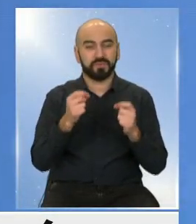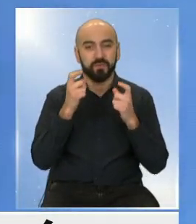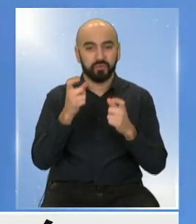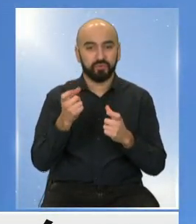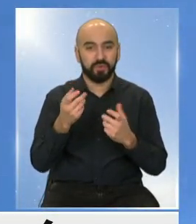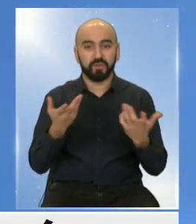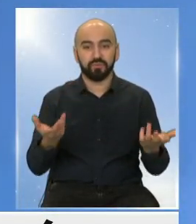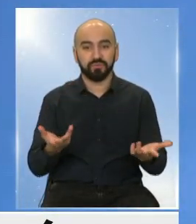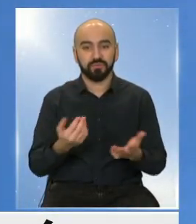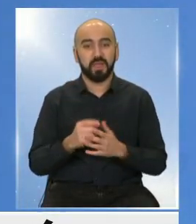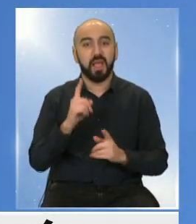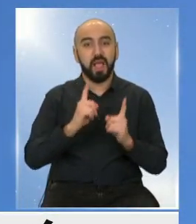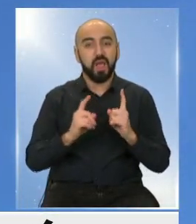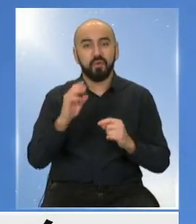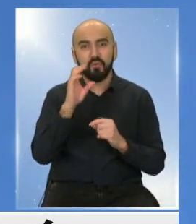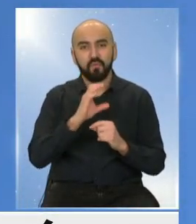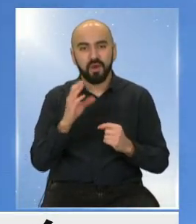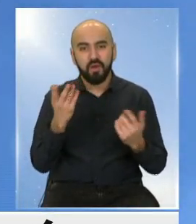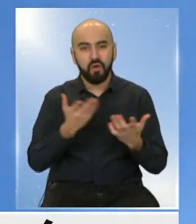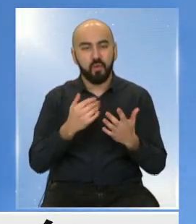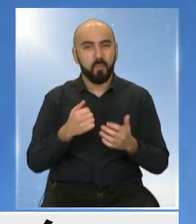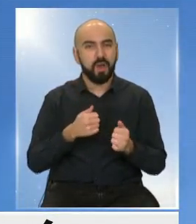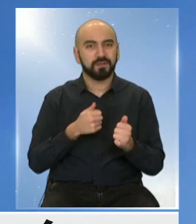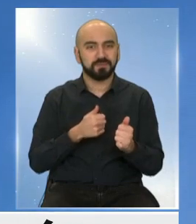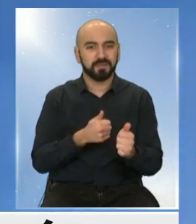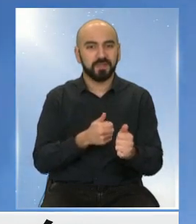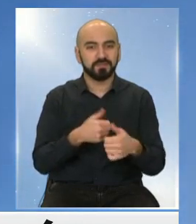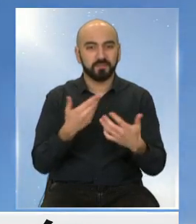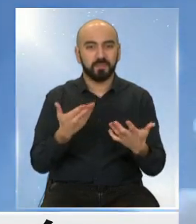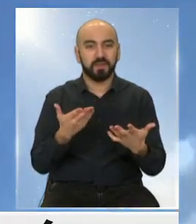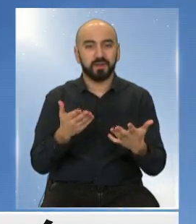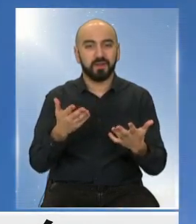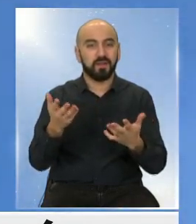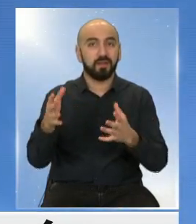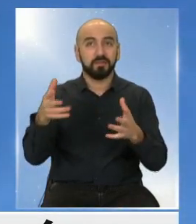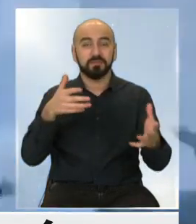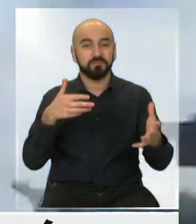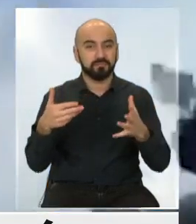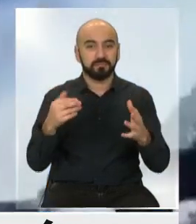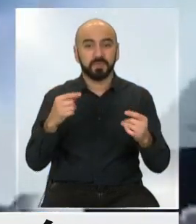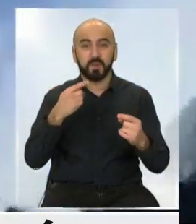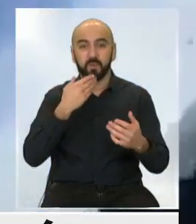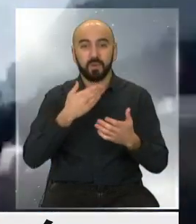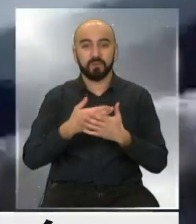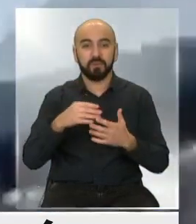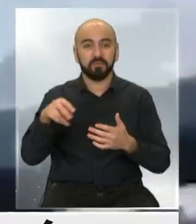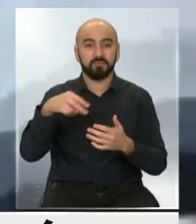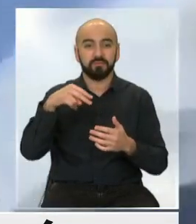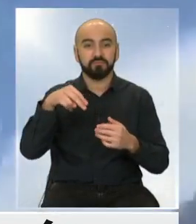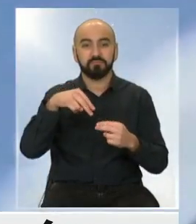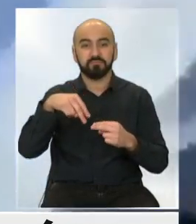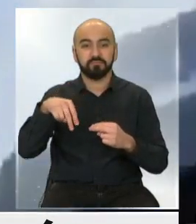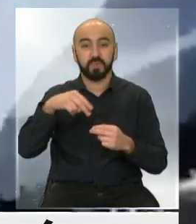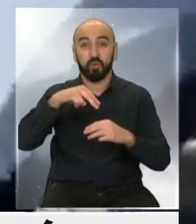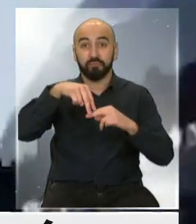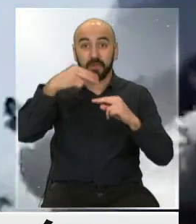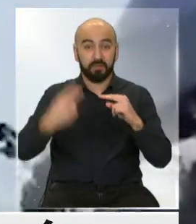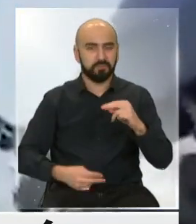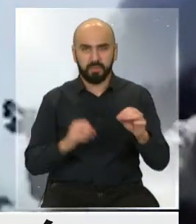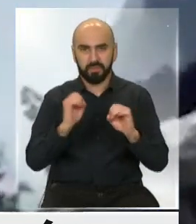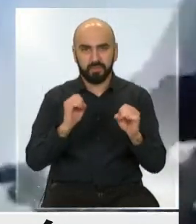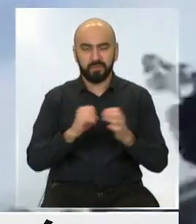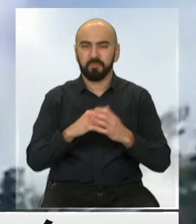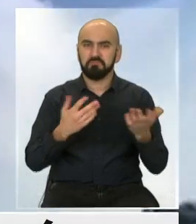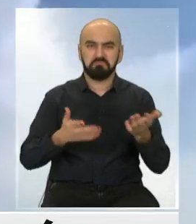así que algunos buscaban acercarse para recibirla en el momento en que la pequeña se soltara y cayera. Bueno, después de unos 30